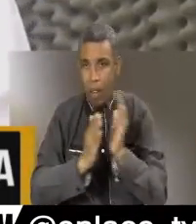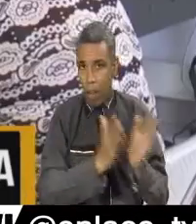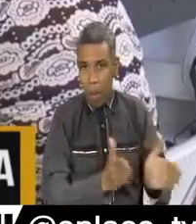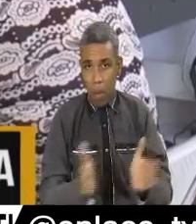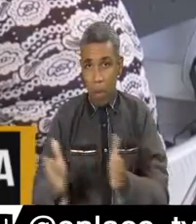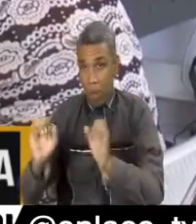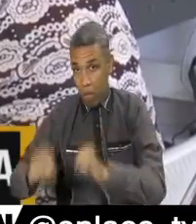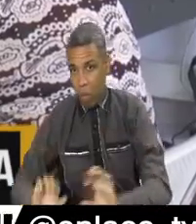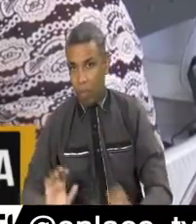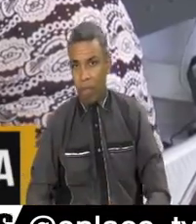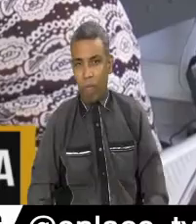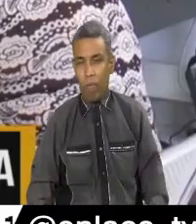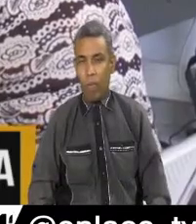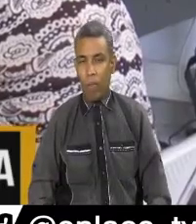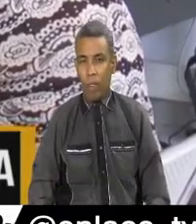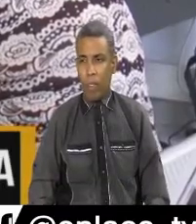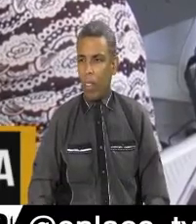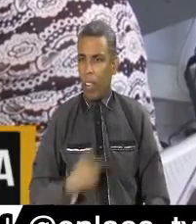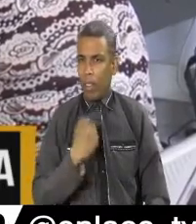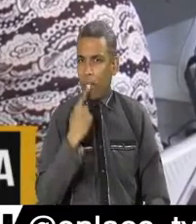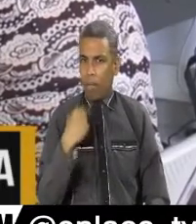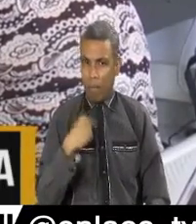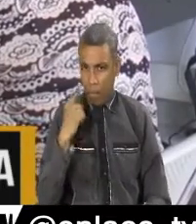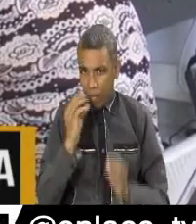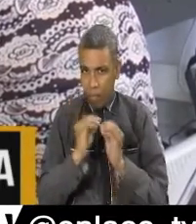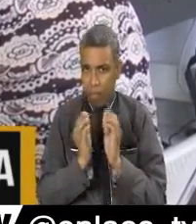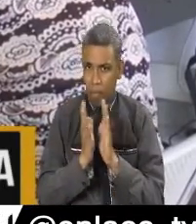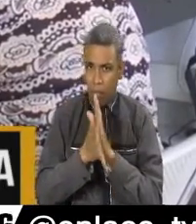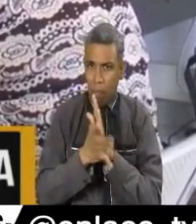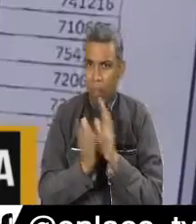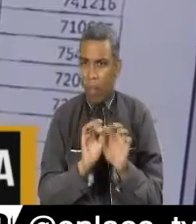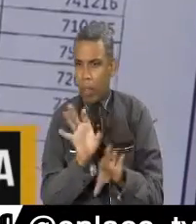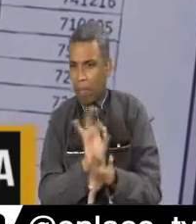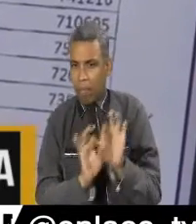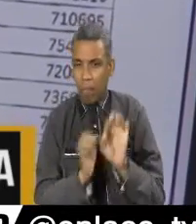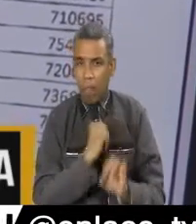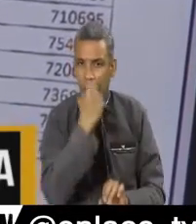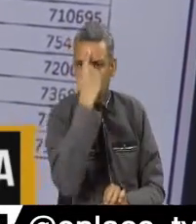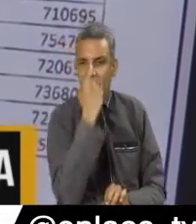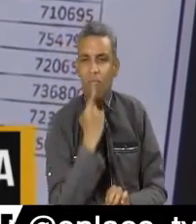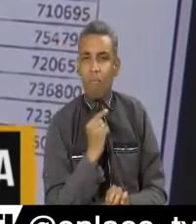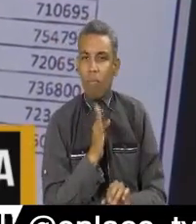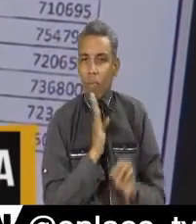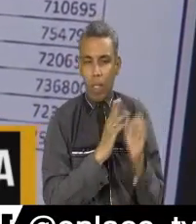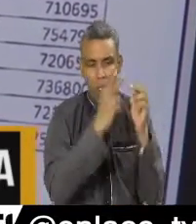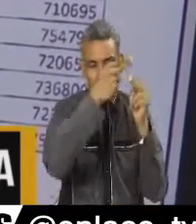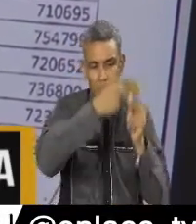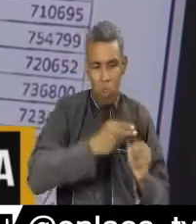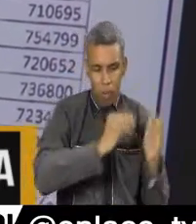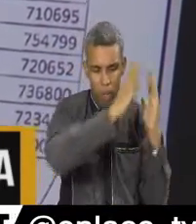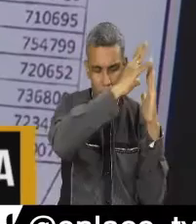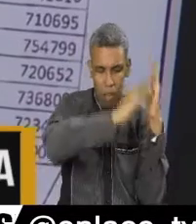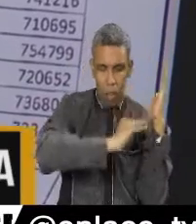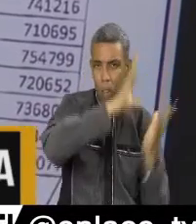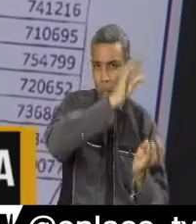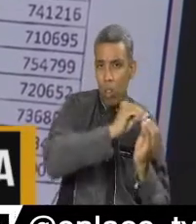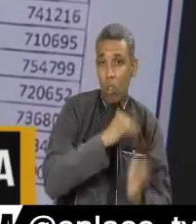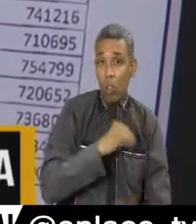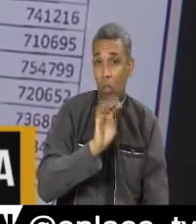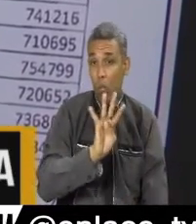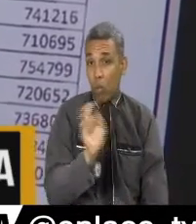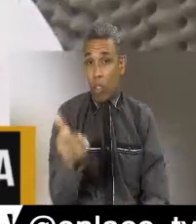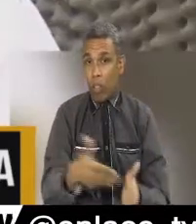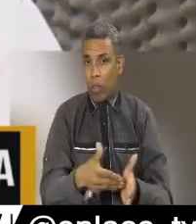una vivienda. El funcionario ha resaltado la caracterización de los inscritos, que representan más de 49.000 registros para este programa oficial del municipio. Y en el